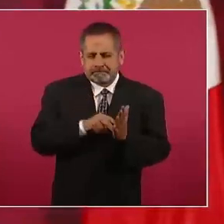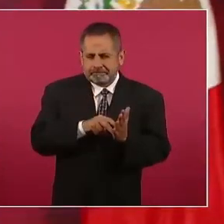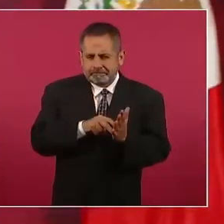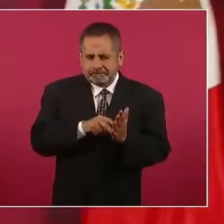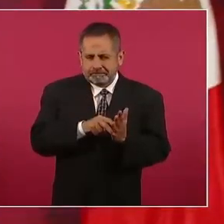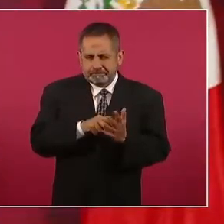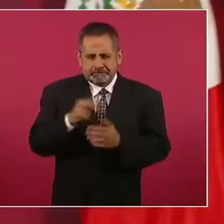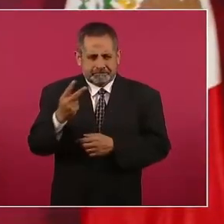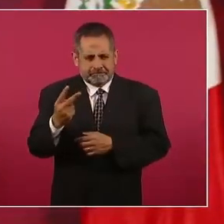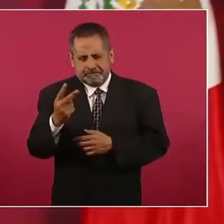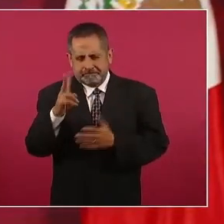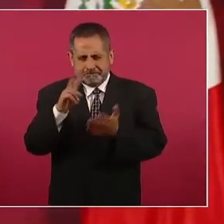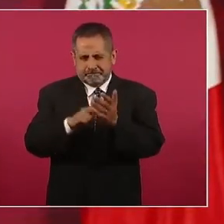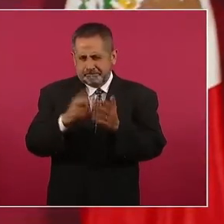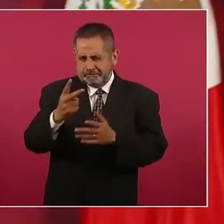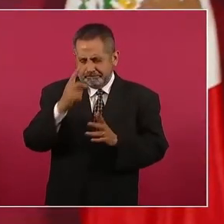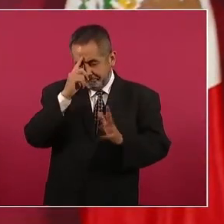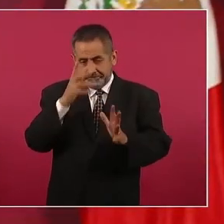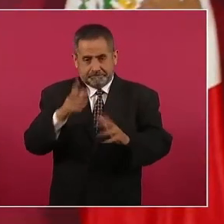2002,